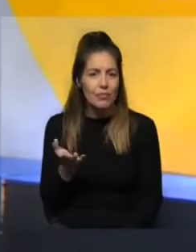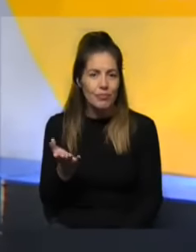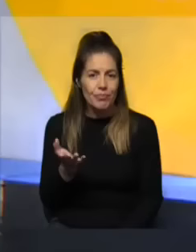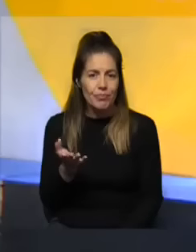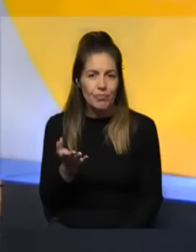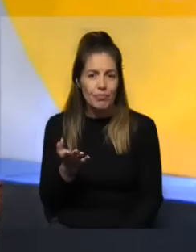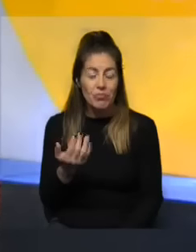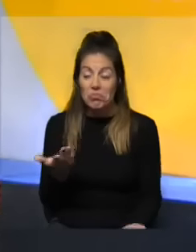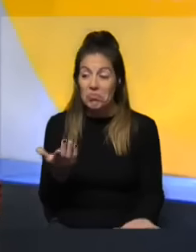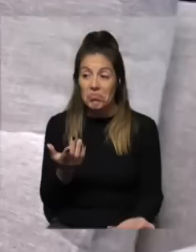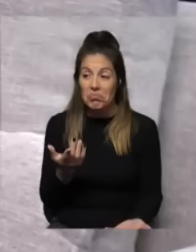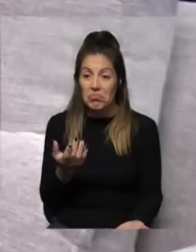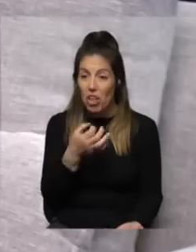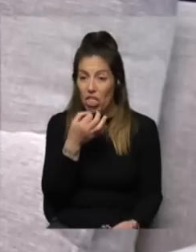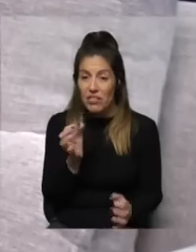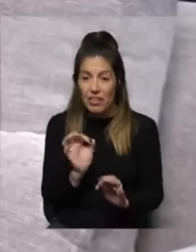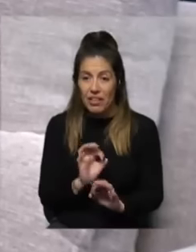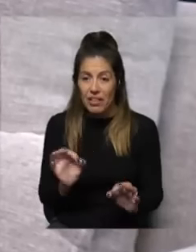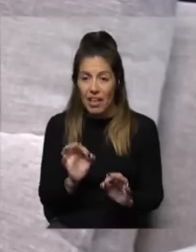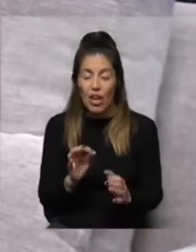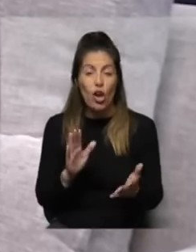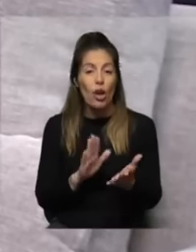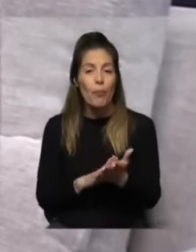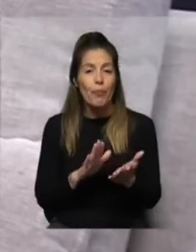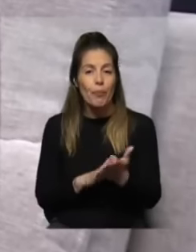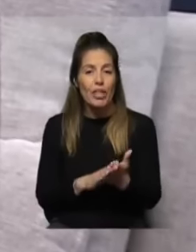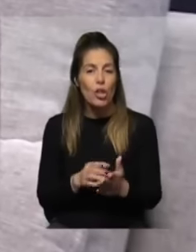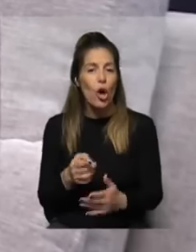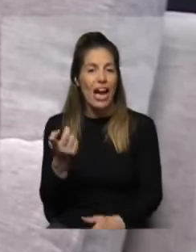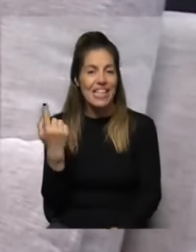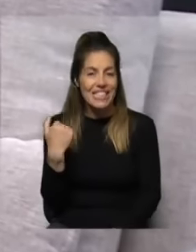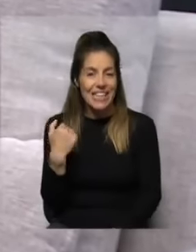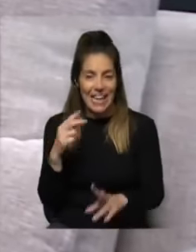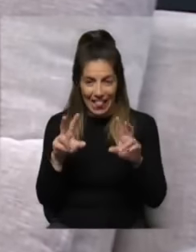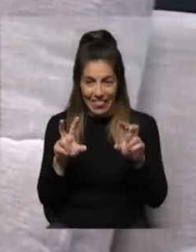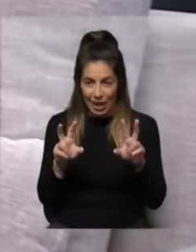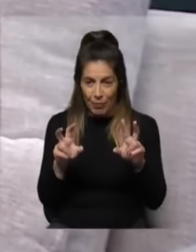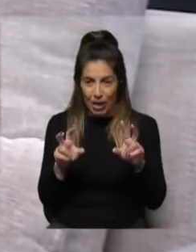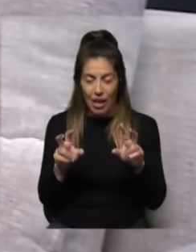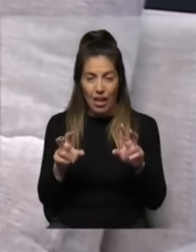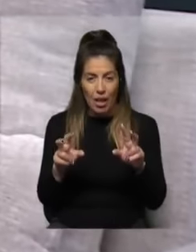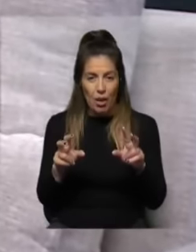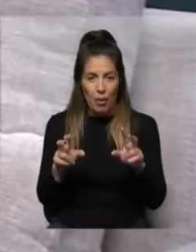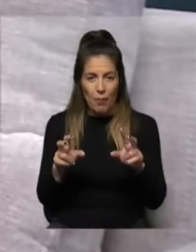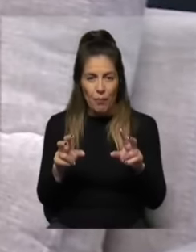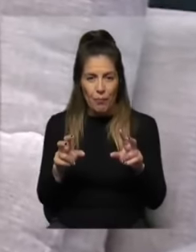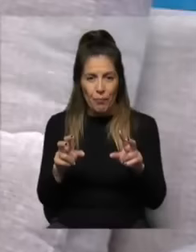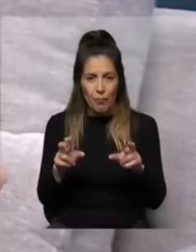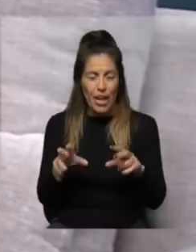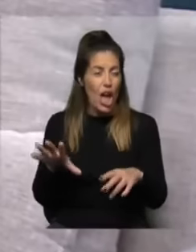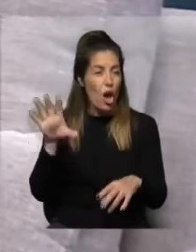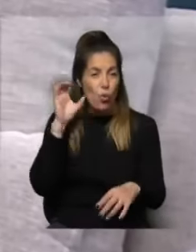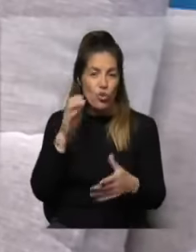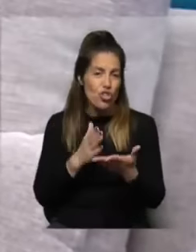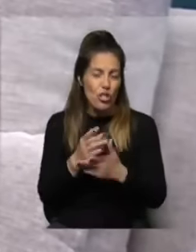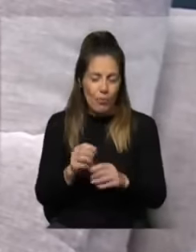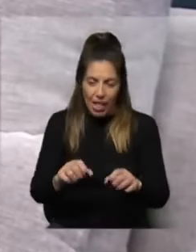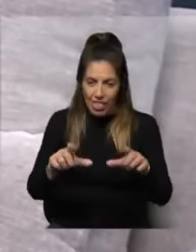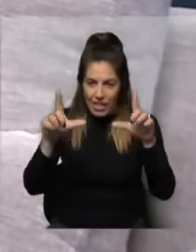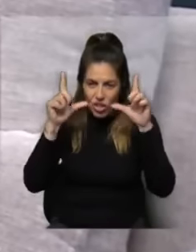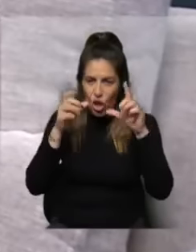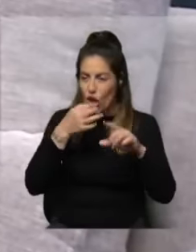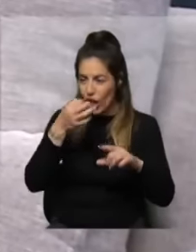uno queda sin palabras. Con respecto a lo del tema de ayer, que nada, para sumar a sumar, no. O sea, escucho siempre con mucha atención lo que dicen